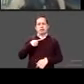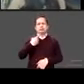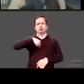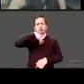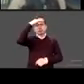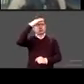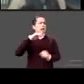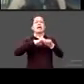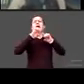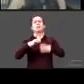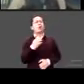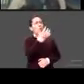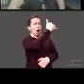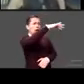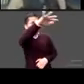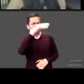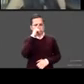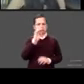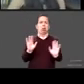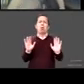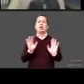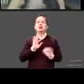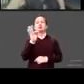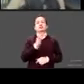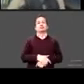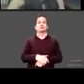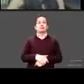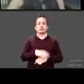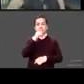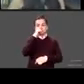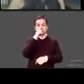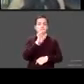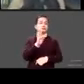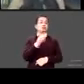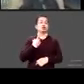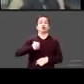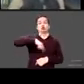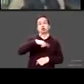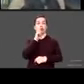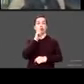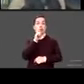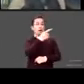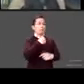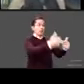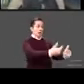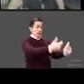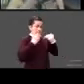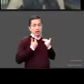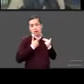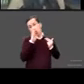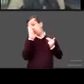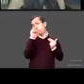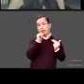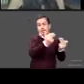digo ahorita que pues las mujeres es obvio que no podemos heredar porque nacimos mujeres. Lo que ustedes me van a decir es que eso es irracional, ¿no? Eso no